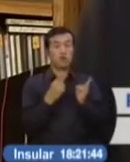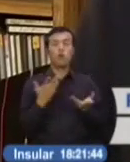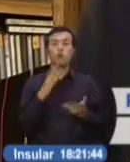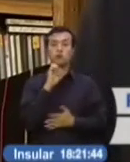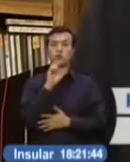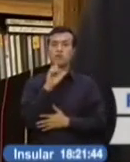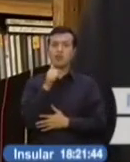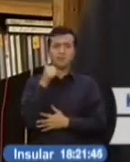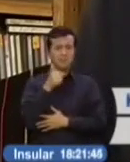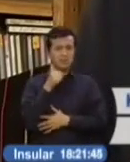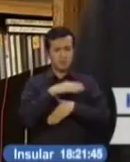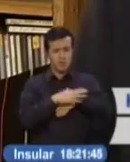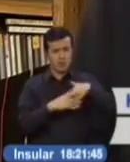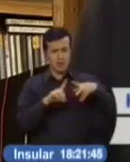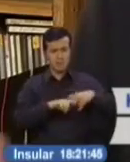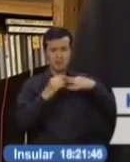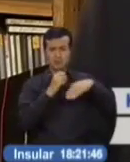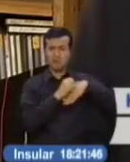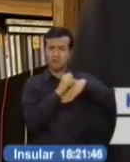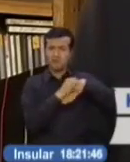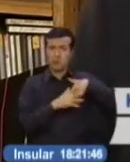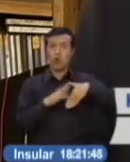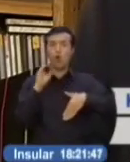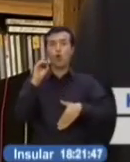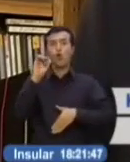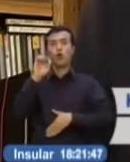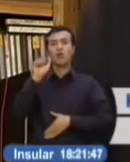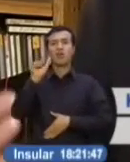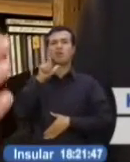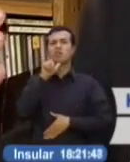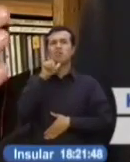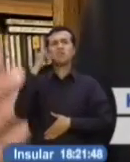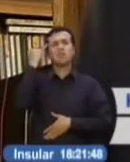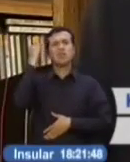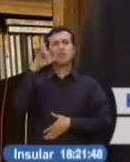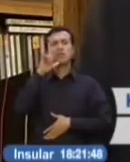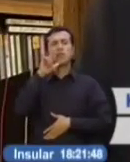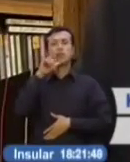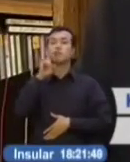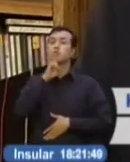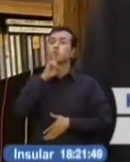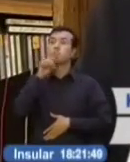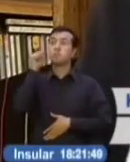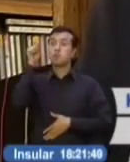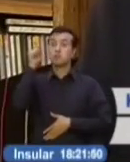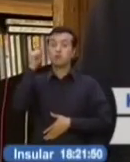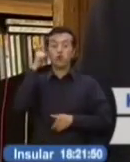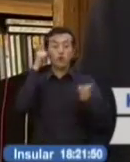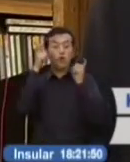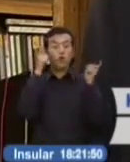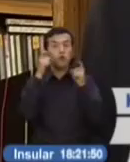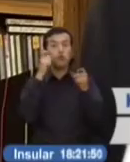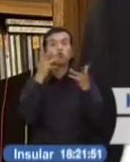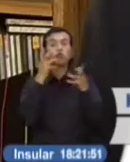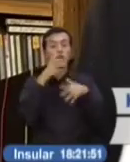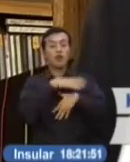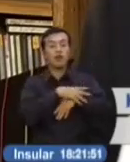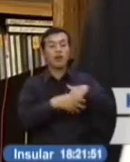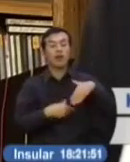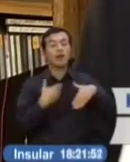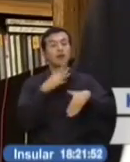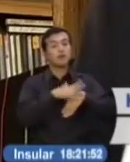América Latina para América Latina. La OEA fue un organismo creado desde Estados Unidos para tratar de